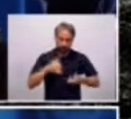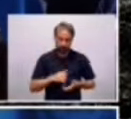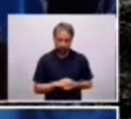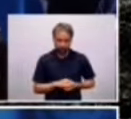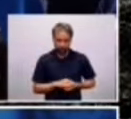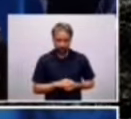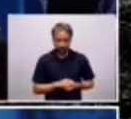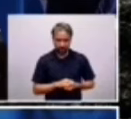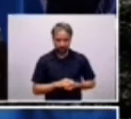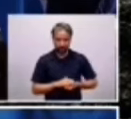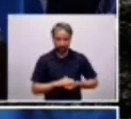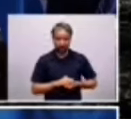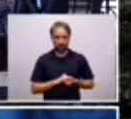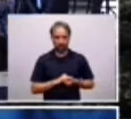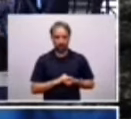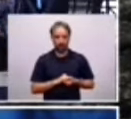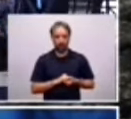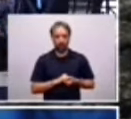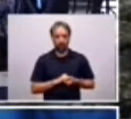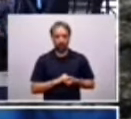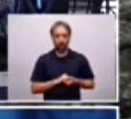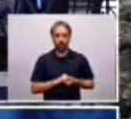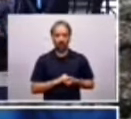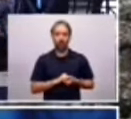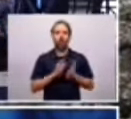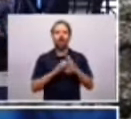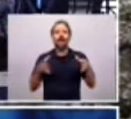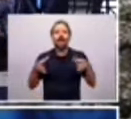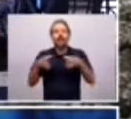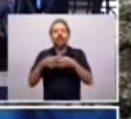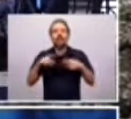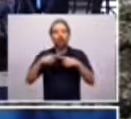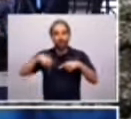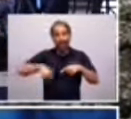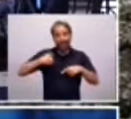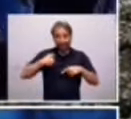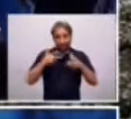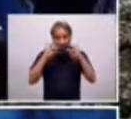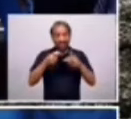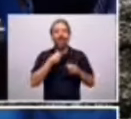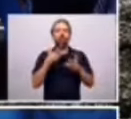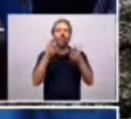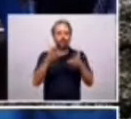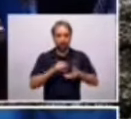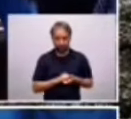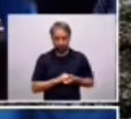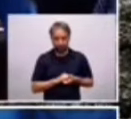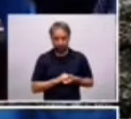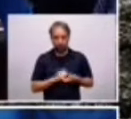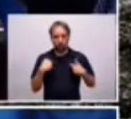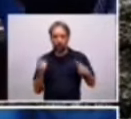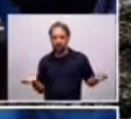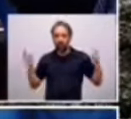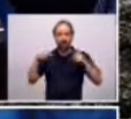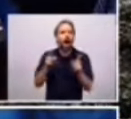por parte del gremio de comercio, hubo muchísima gente diciendo qué entrega, qué barbaridad. Pero al mismo tiempo, y esto es una